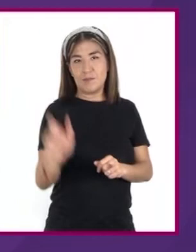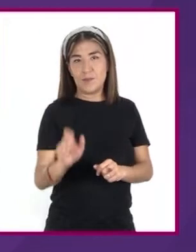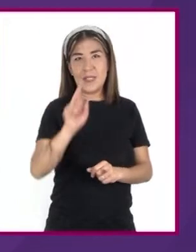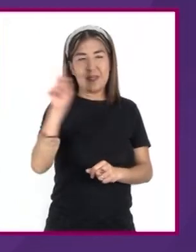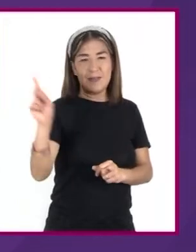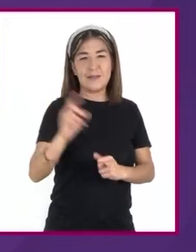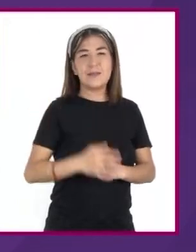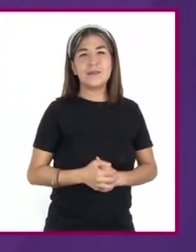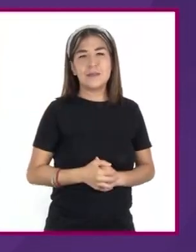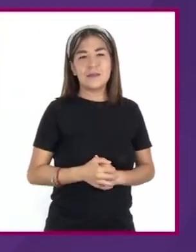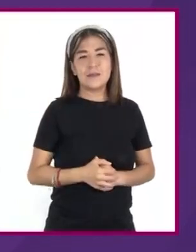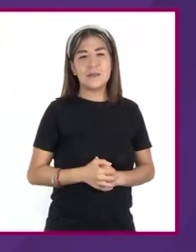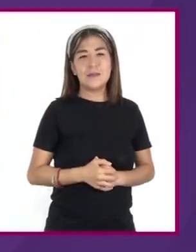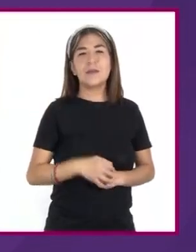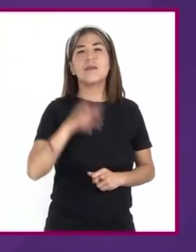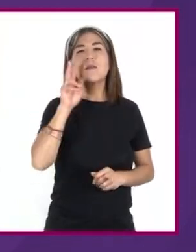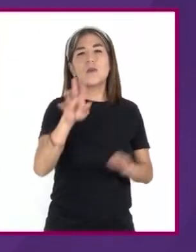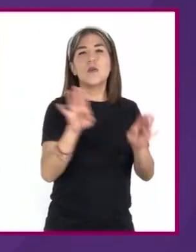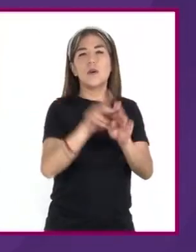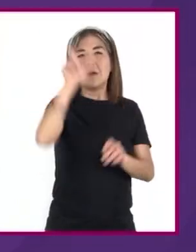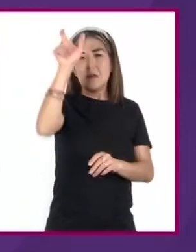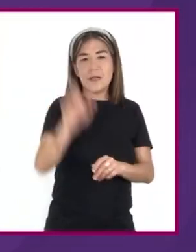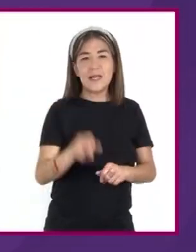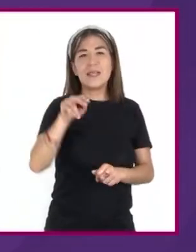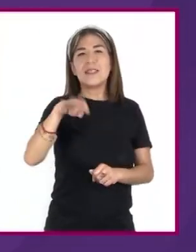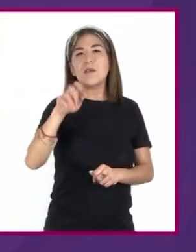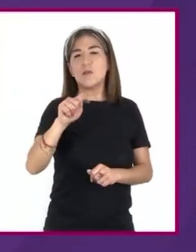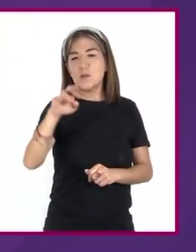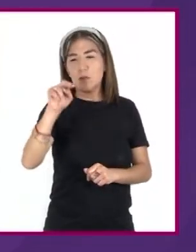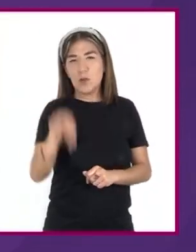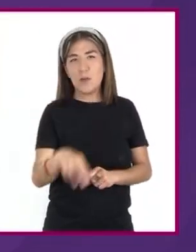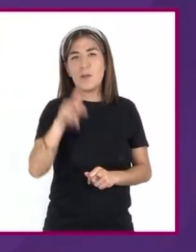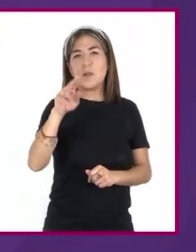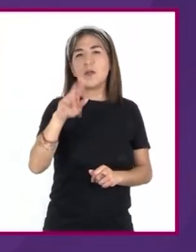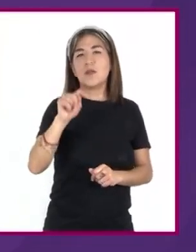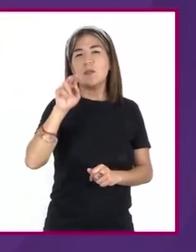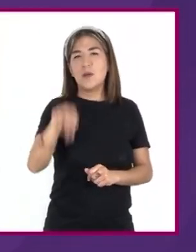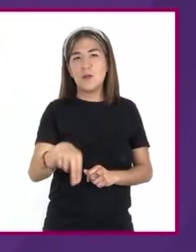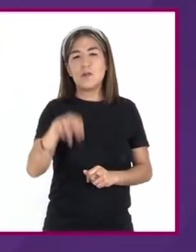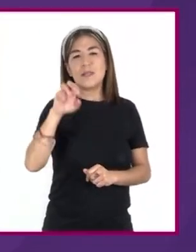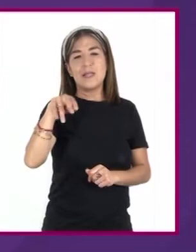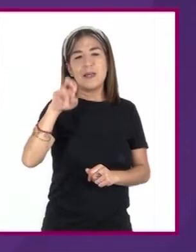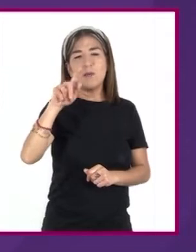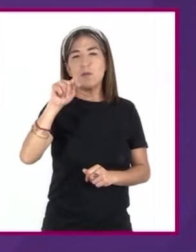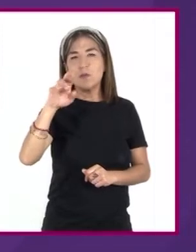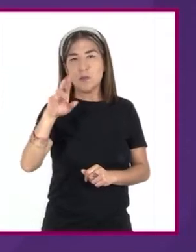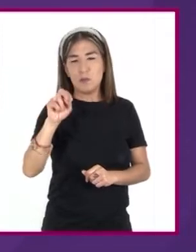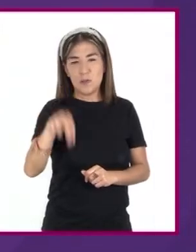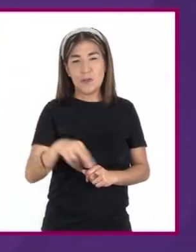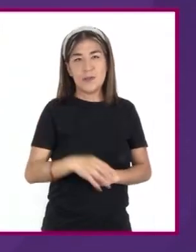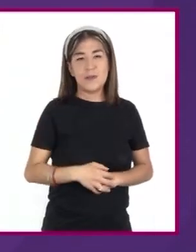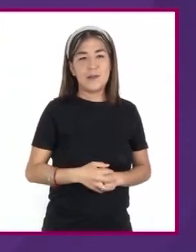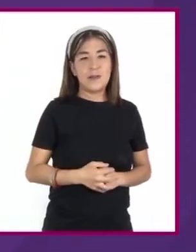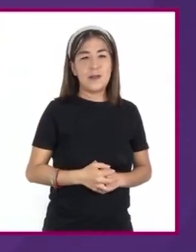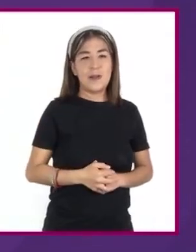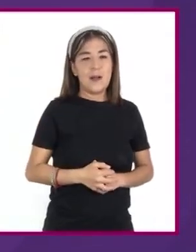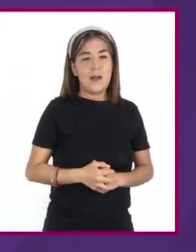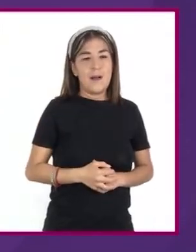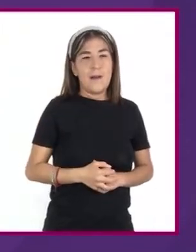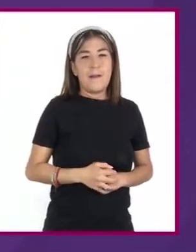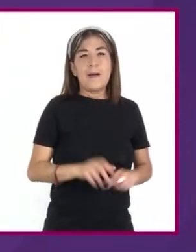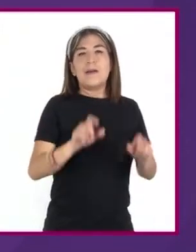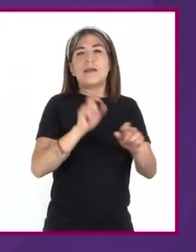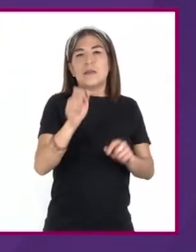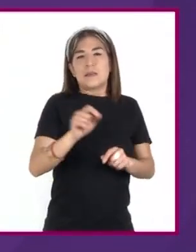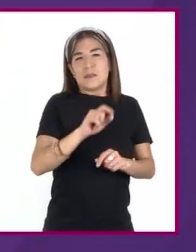tenemos nuestros contenedores con nuestros protones, neutrones y electrones. En la parte derecha tenemos nuestra